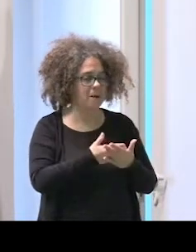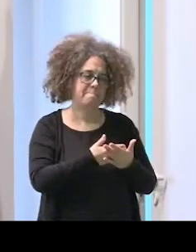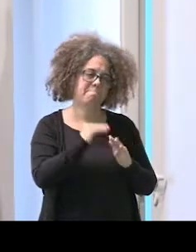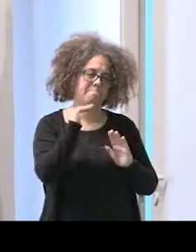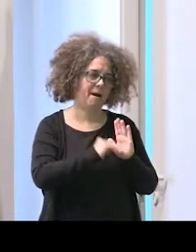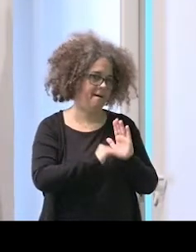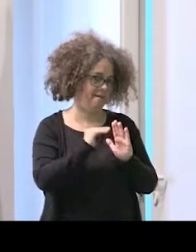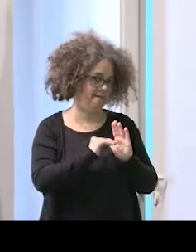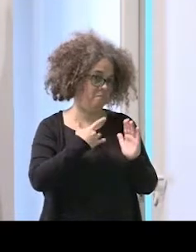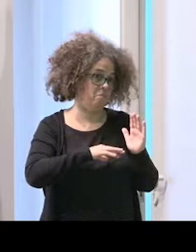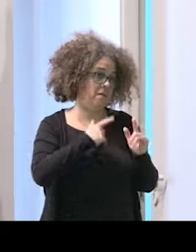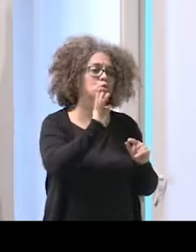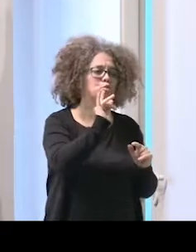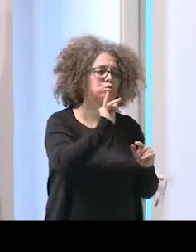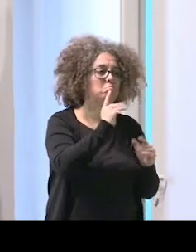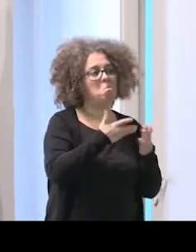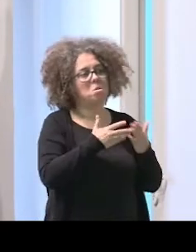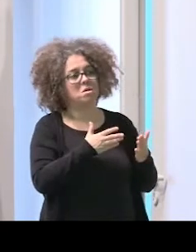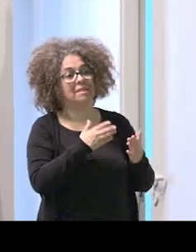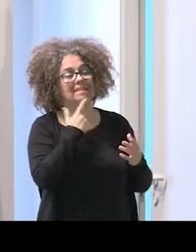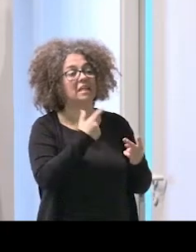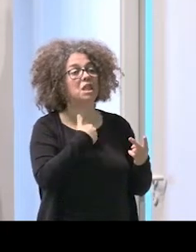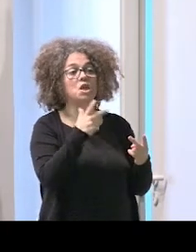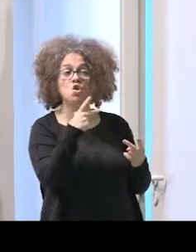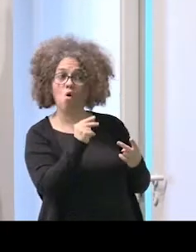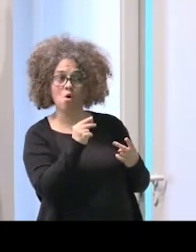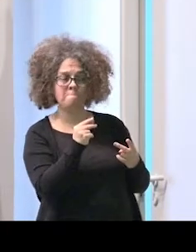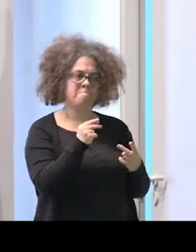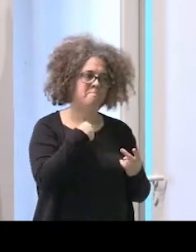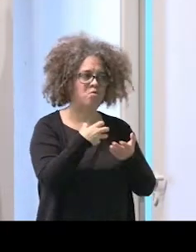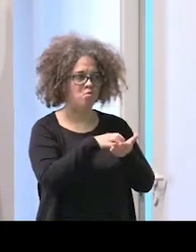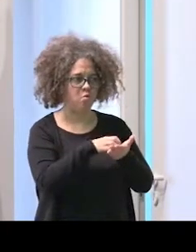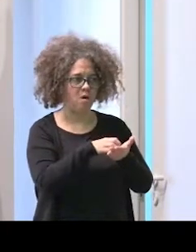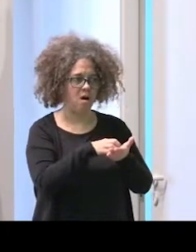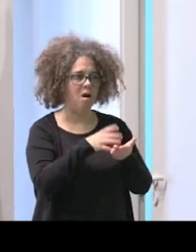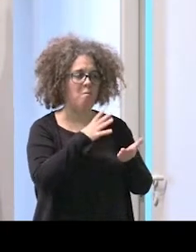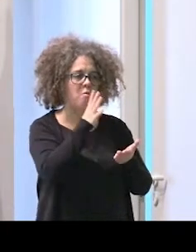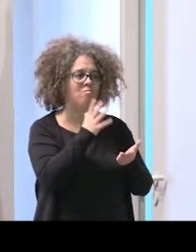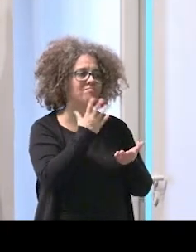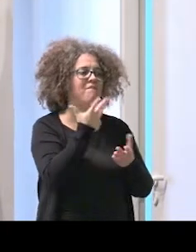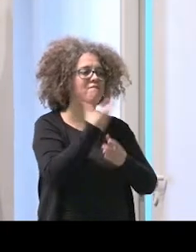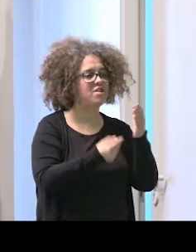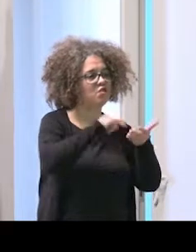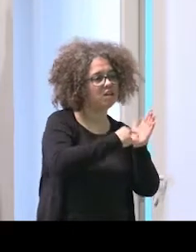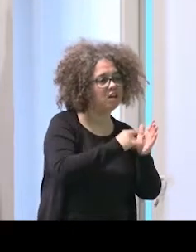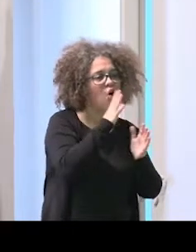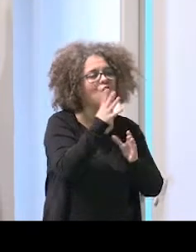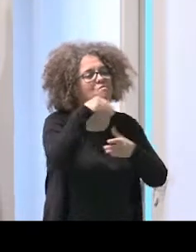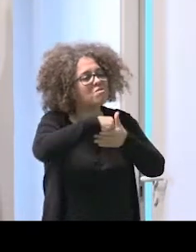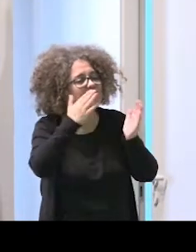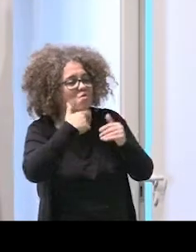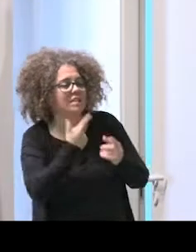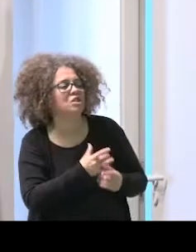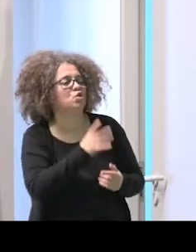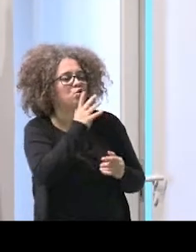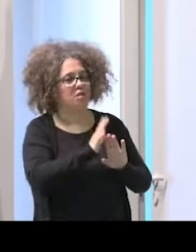que lo tiene, te puedes fiar. Si te dice que no, pues entonces no lo sabes si es por fallo de técnica o porque no lo tenga, ¿vale? Es verdad que